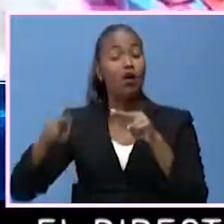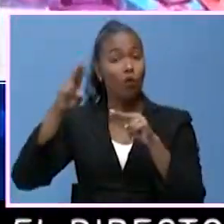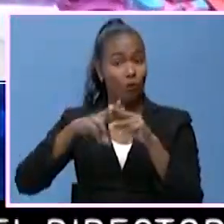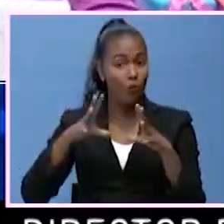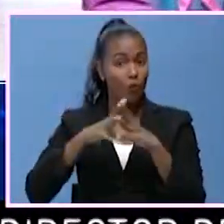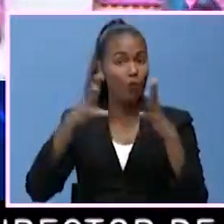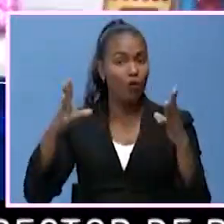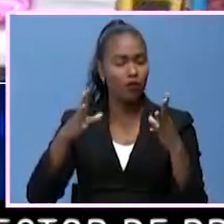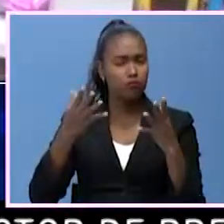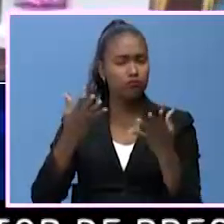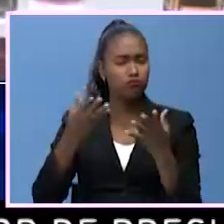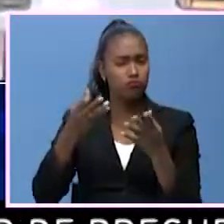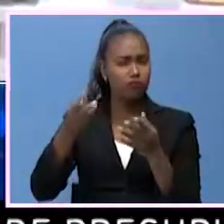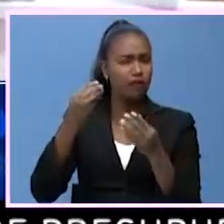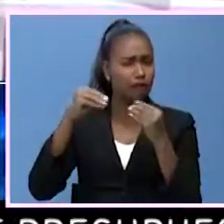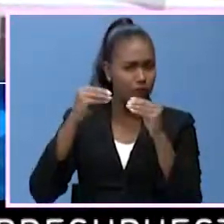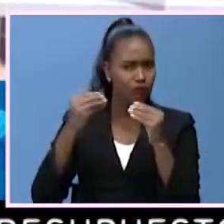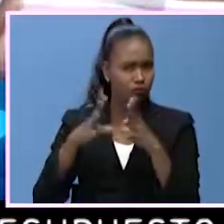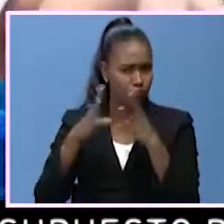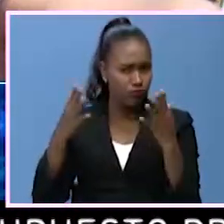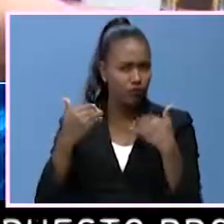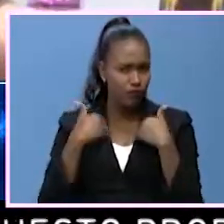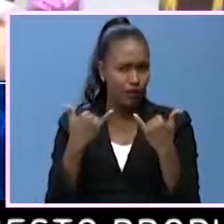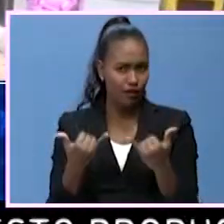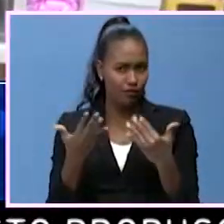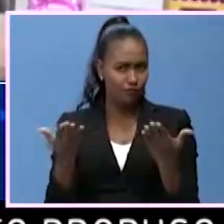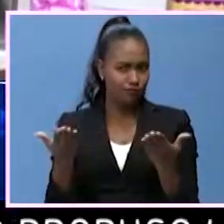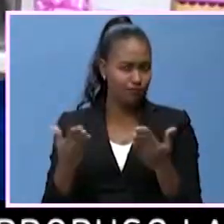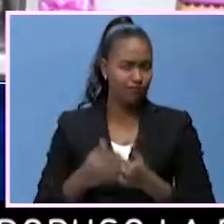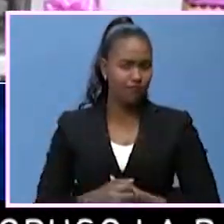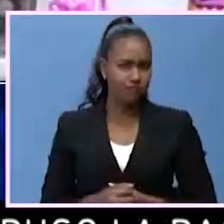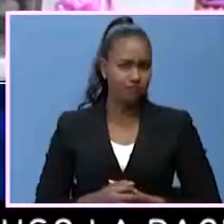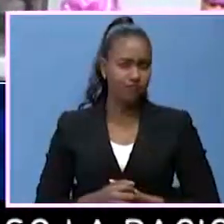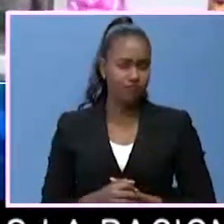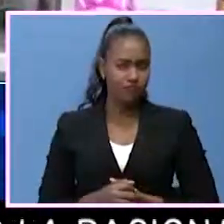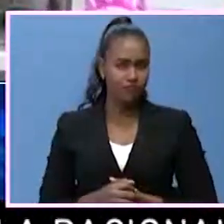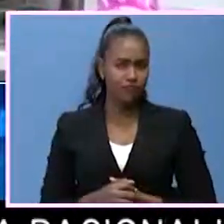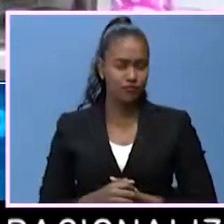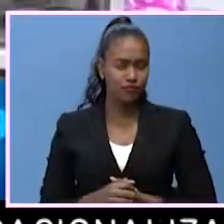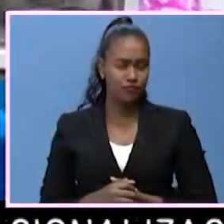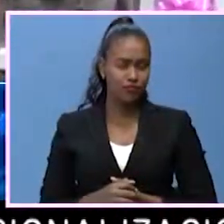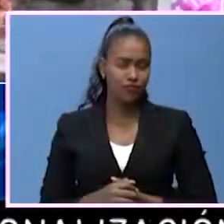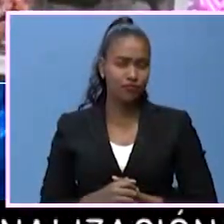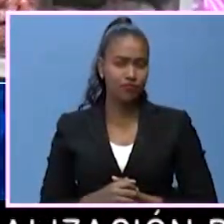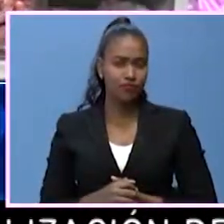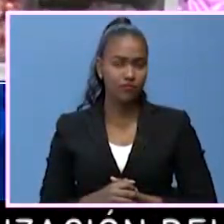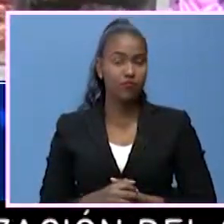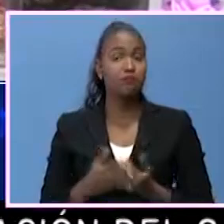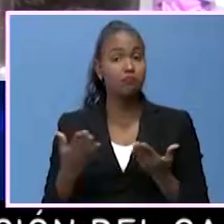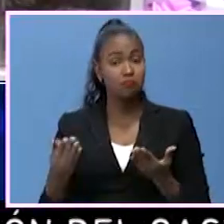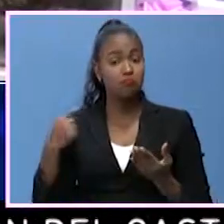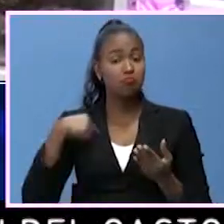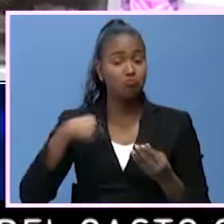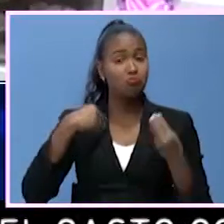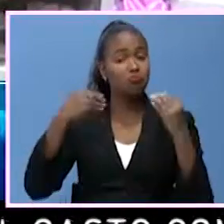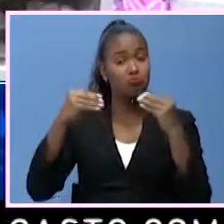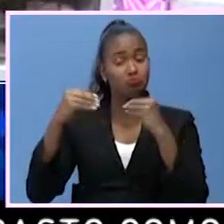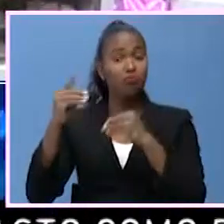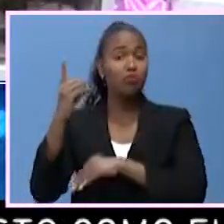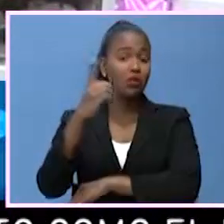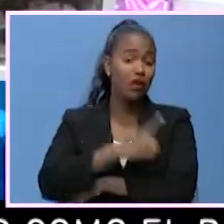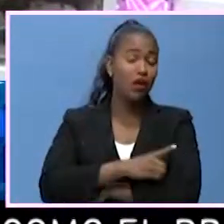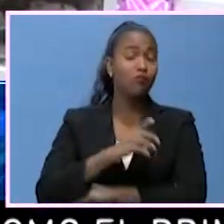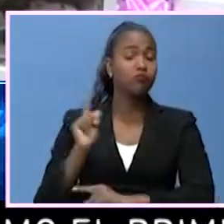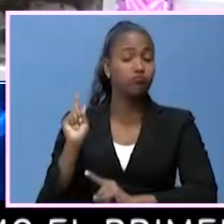bastante las ventas. Cuéntame un poquito sobre eso. ¿Han tenido una reactivación económica por este día? Hemos tenido dos días con